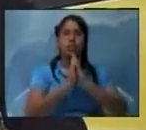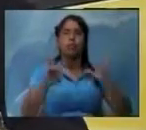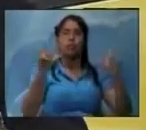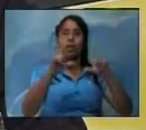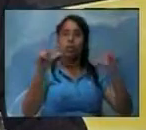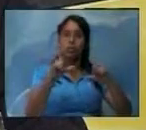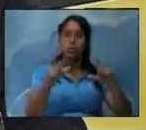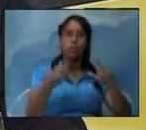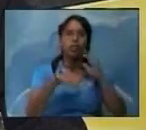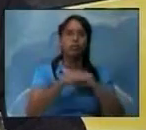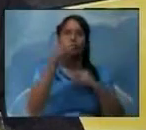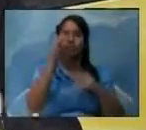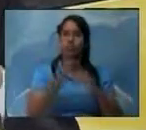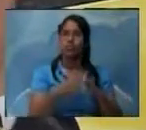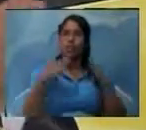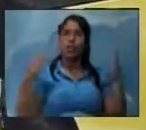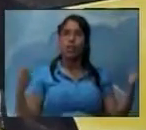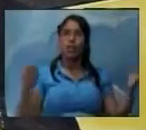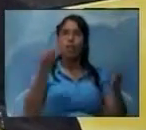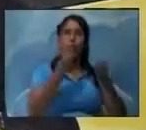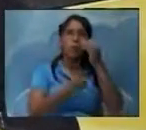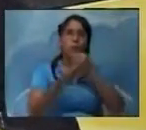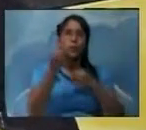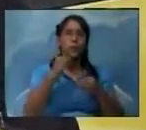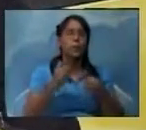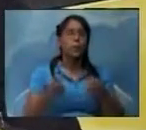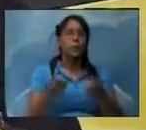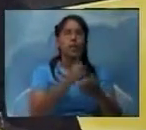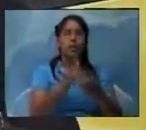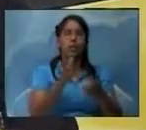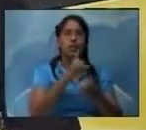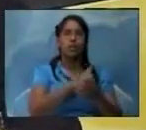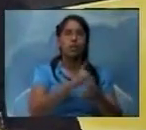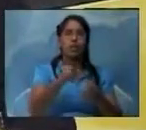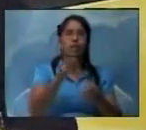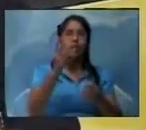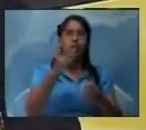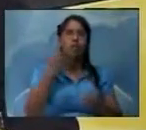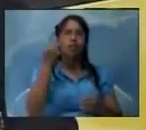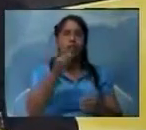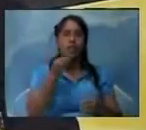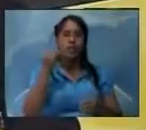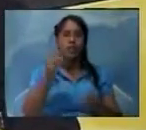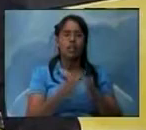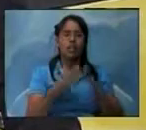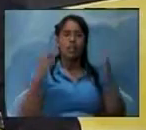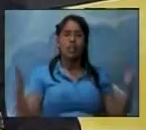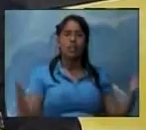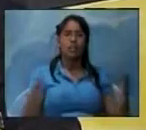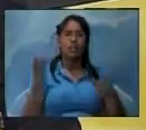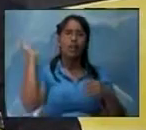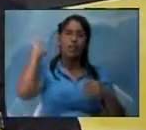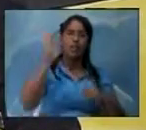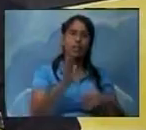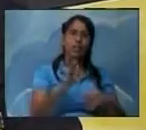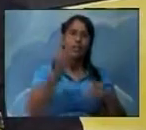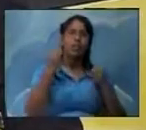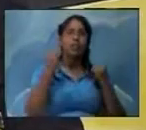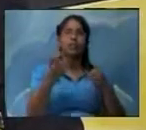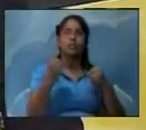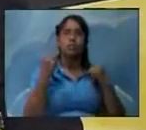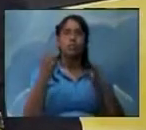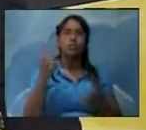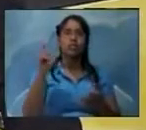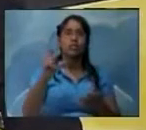vamos a dar un tremendo banquete. Venimos estudiando el libro de Daniel, tremendo libro que trae